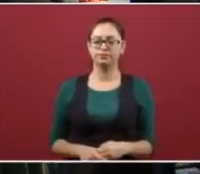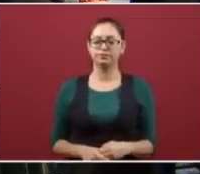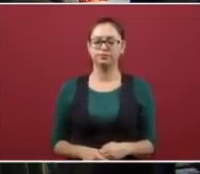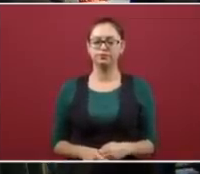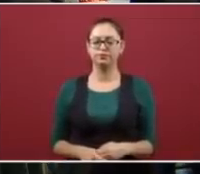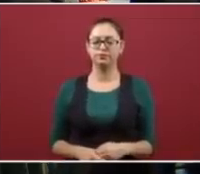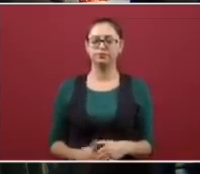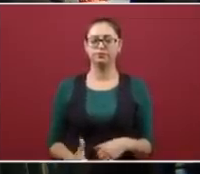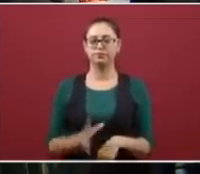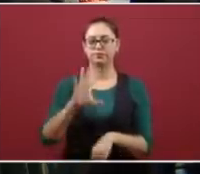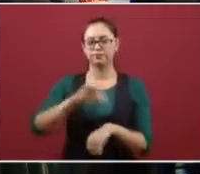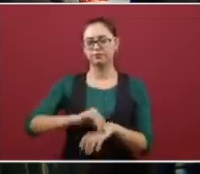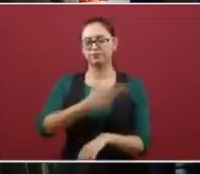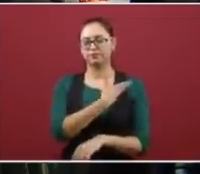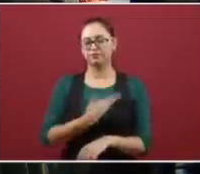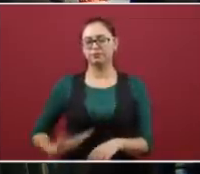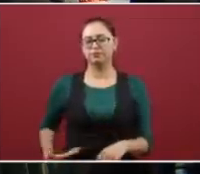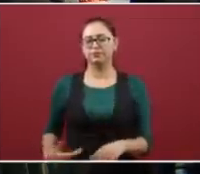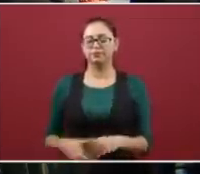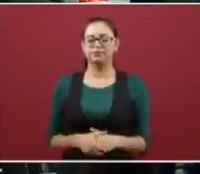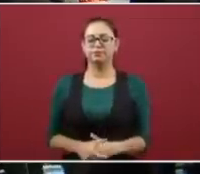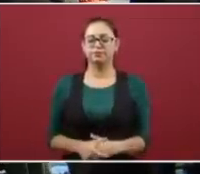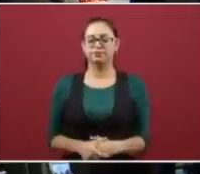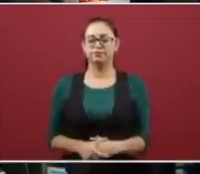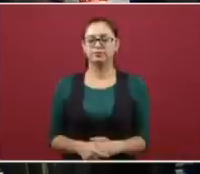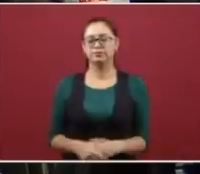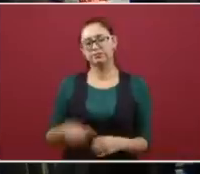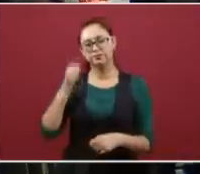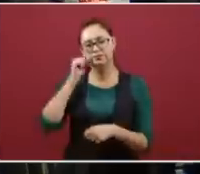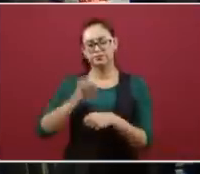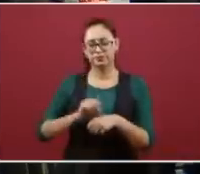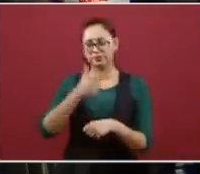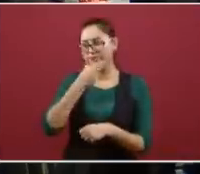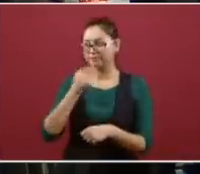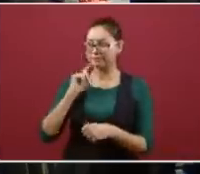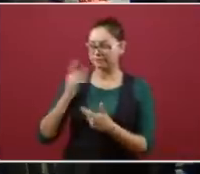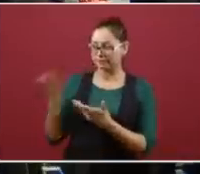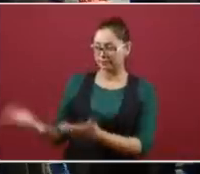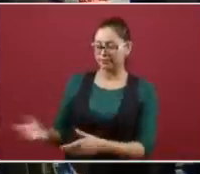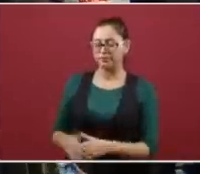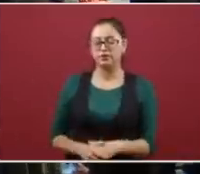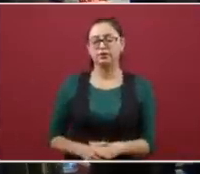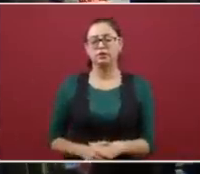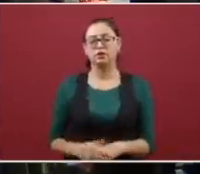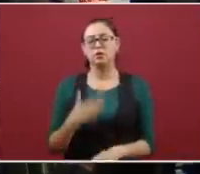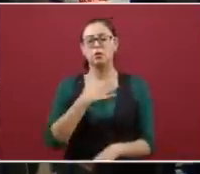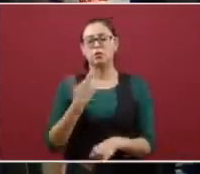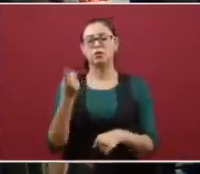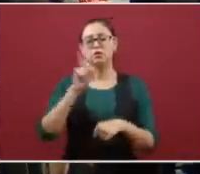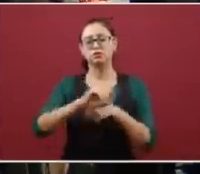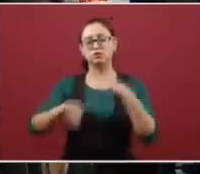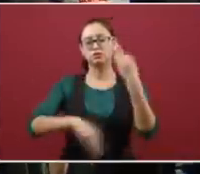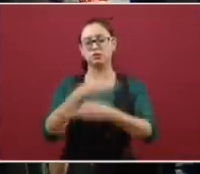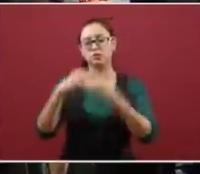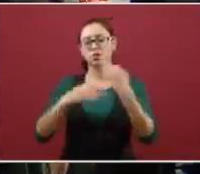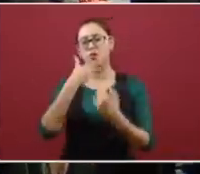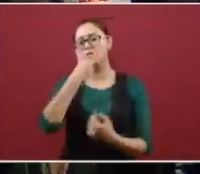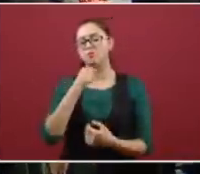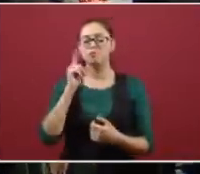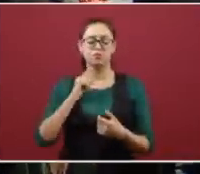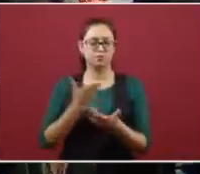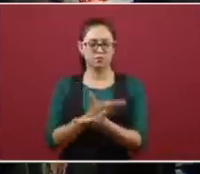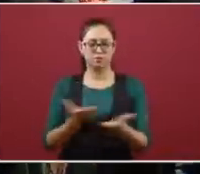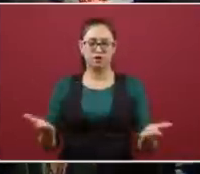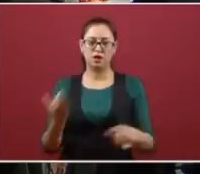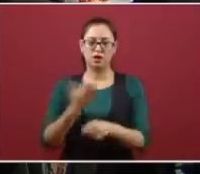estuvo con su venga señor presidente secretarias secretarios muy buenos días a todas y todos se va a presentar